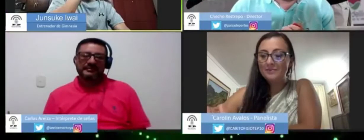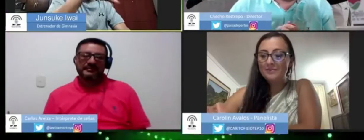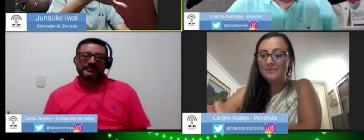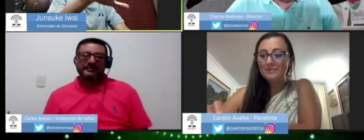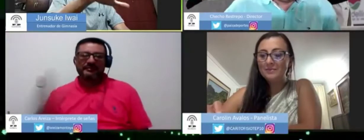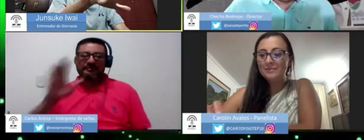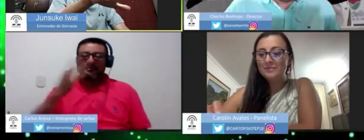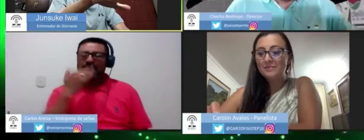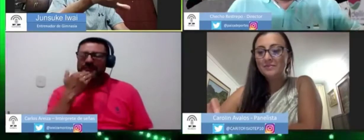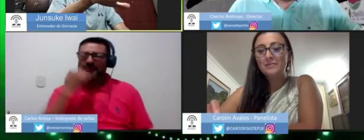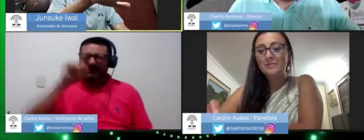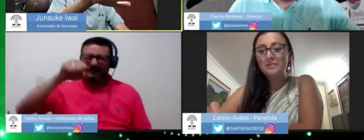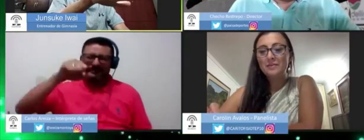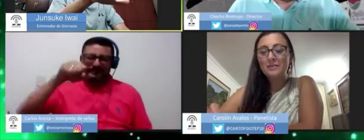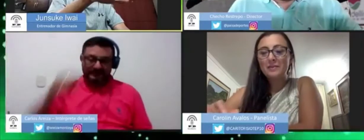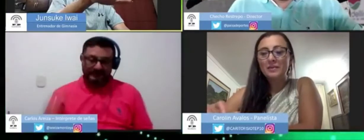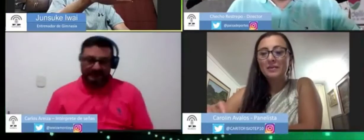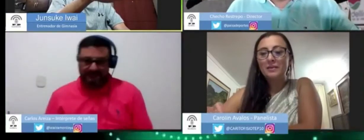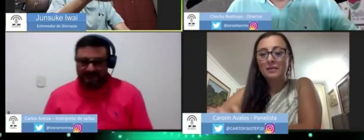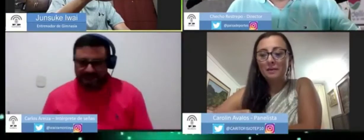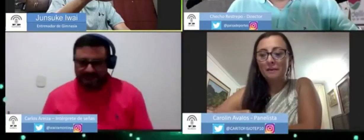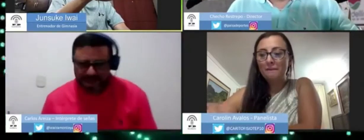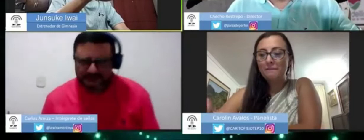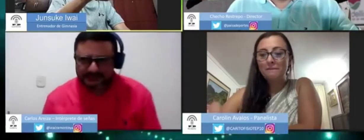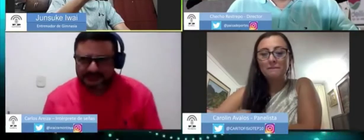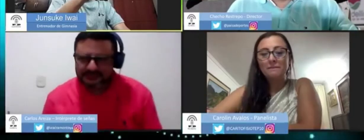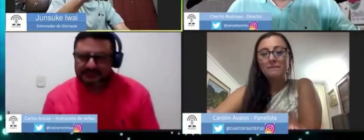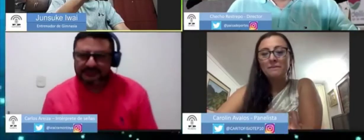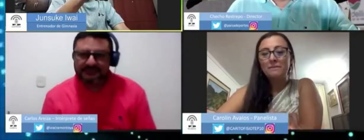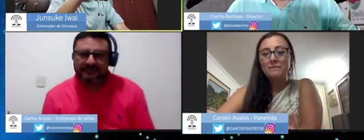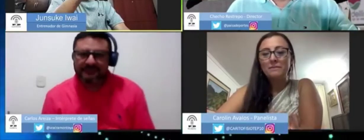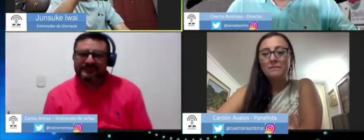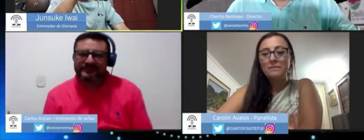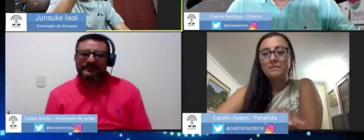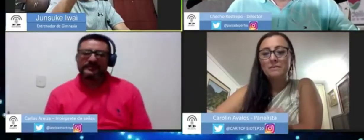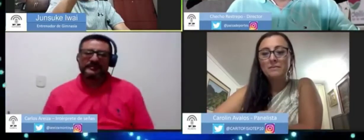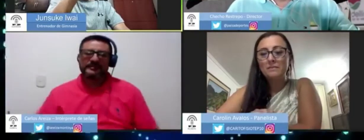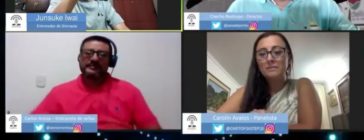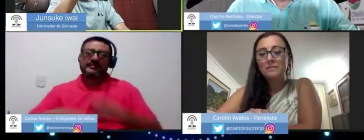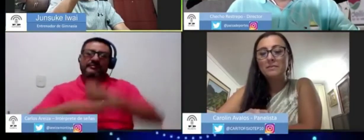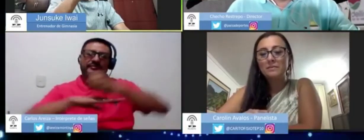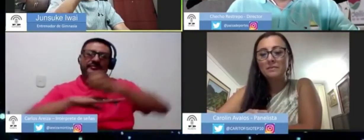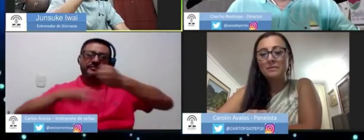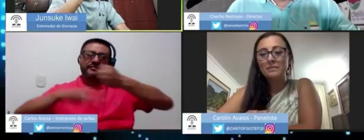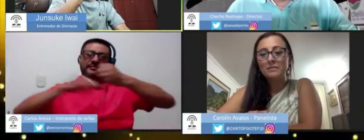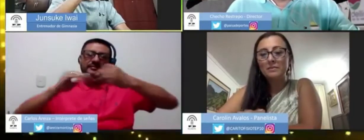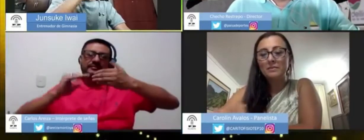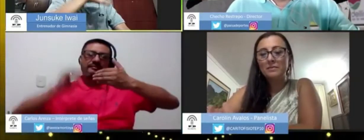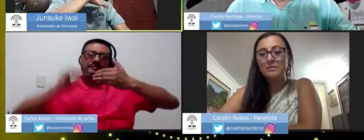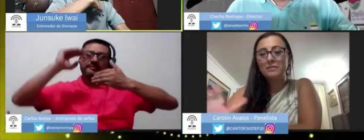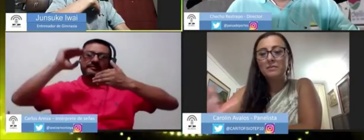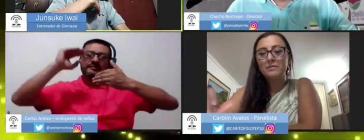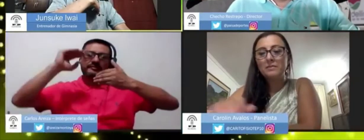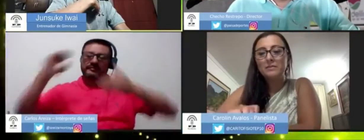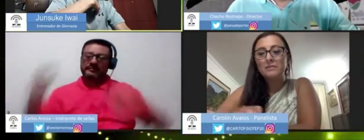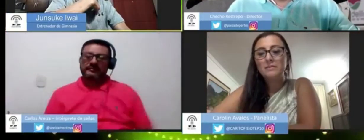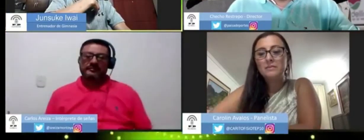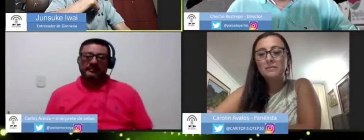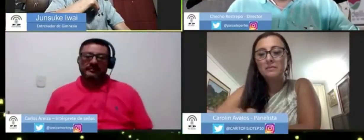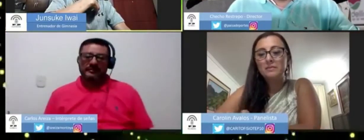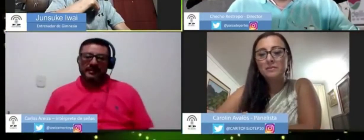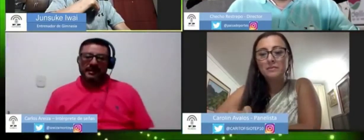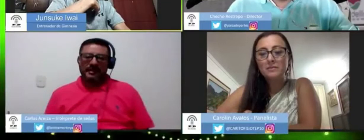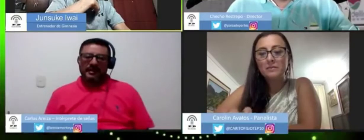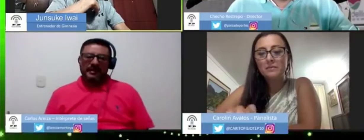por decir que yo dije la base más alta. Esto quiere decir no solamente